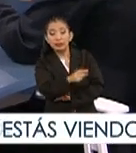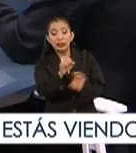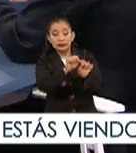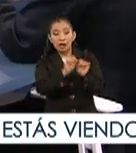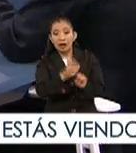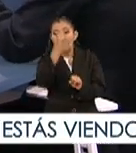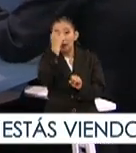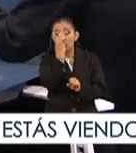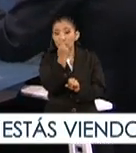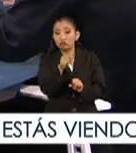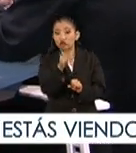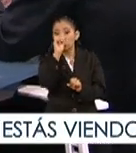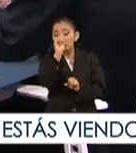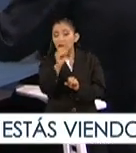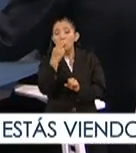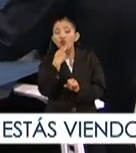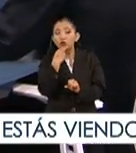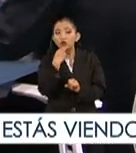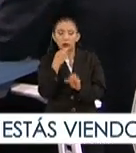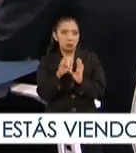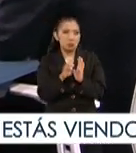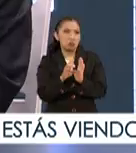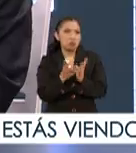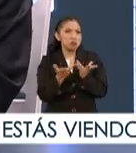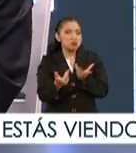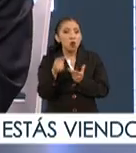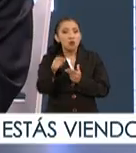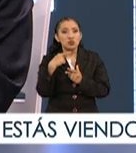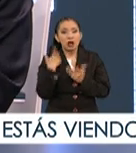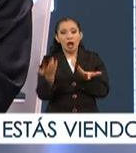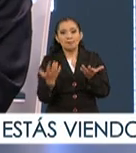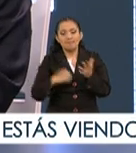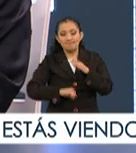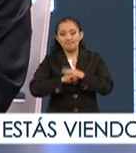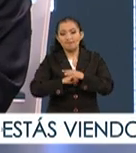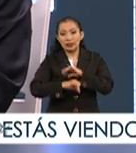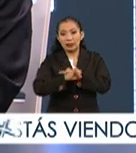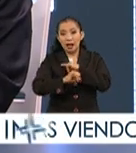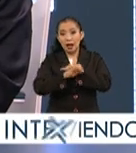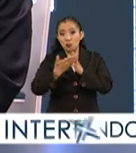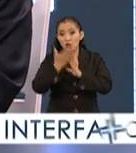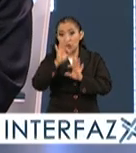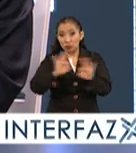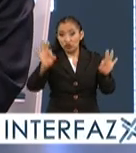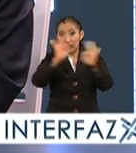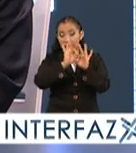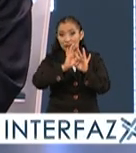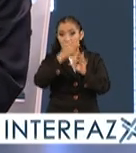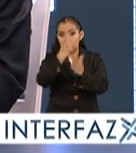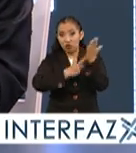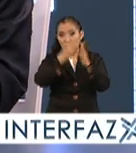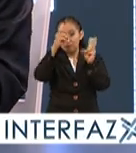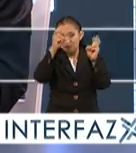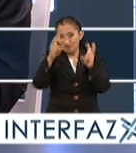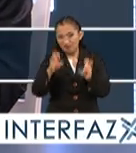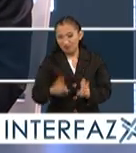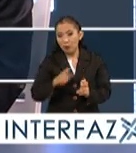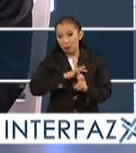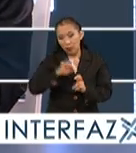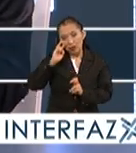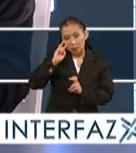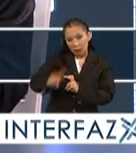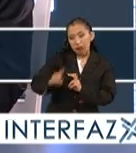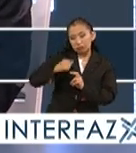Aula Aprende 2.0 utiliza pues una plataforma digital muy relevante en donde ya, bueno, todos la